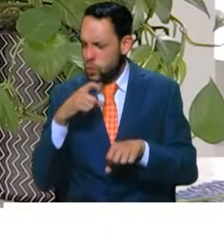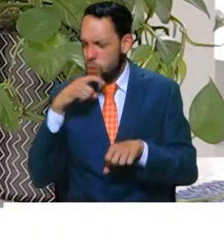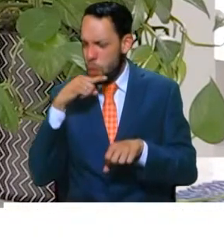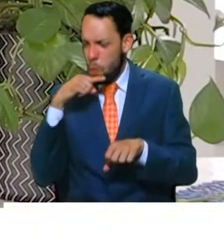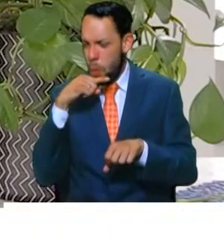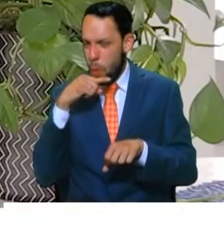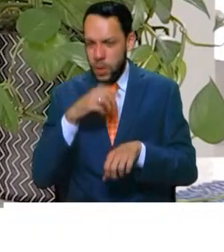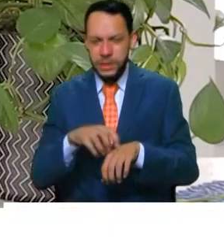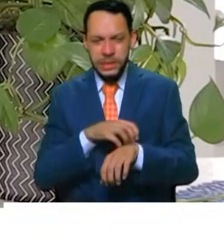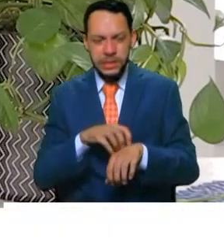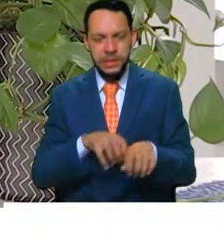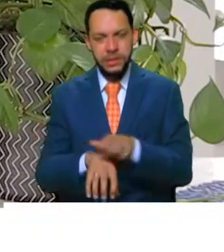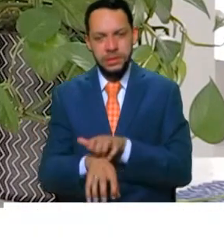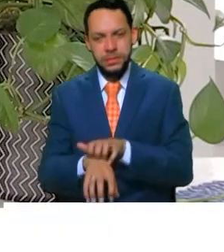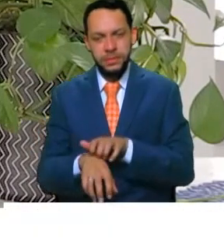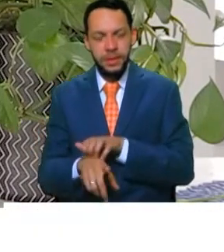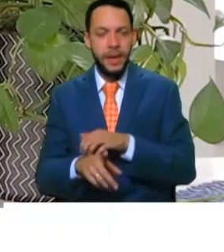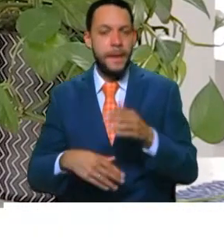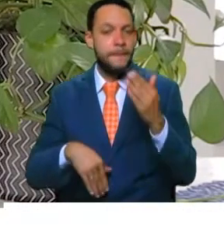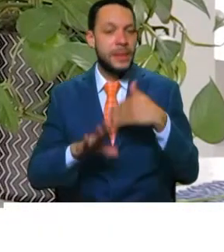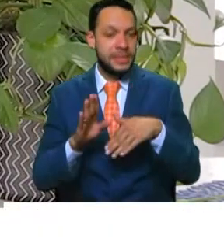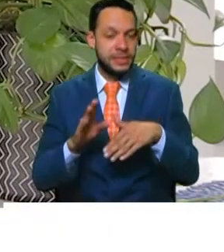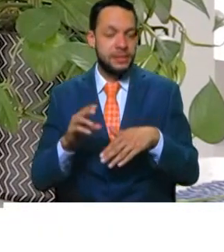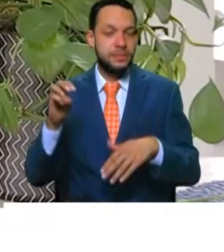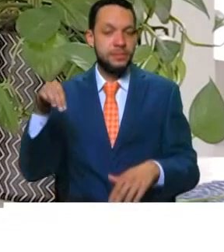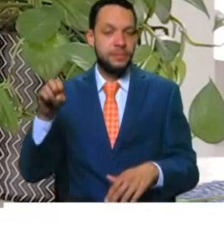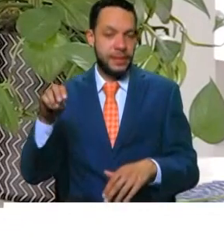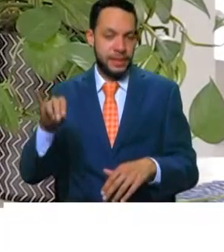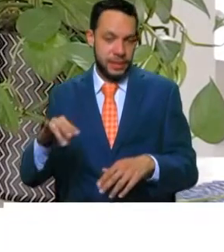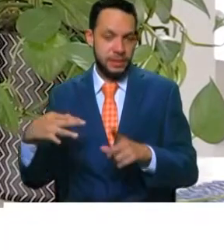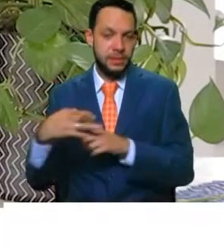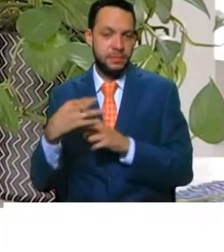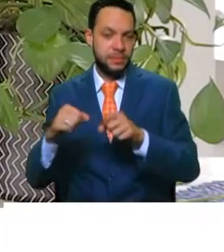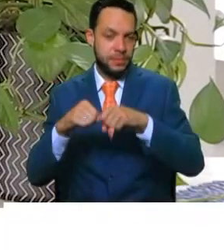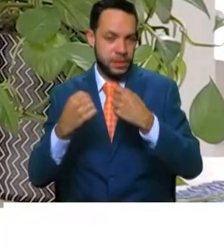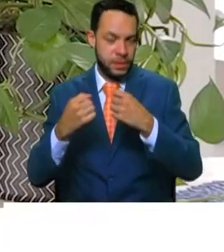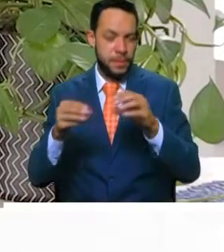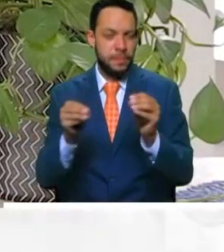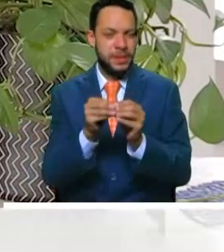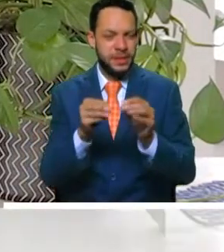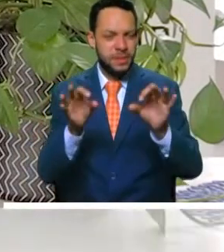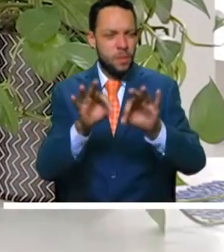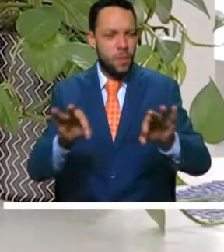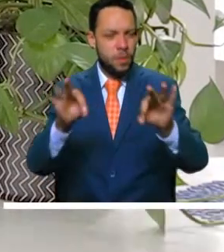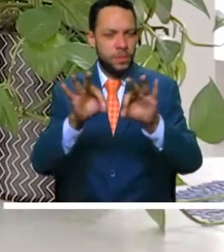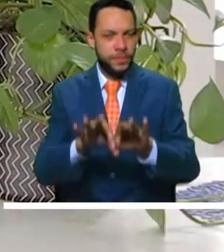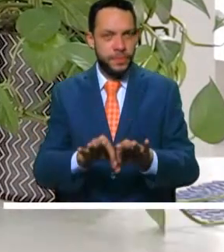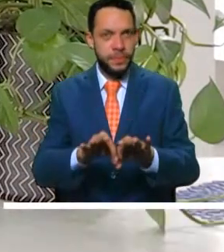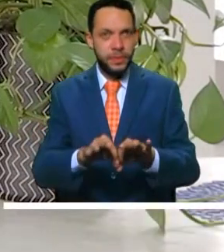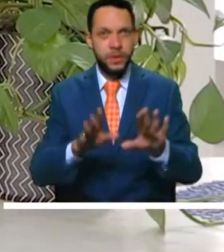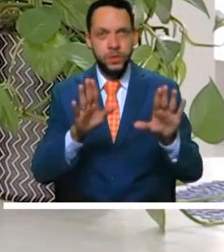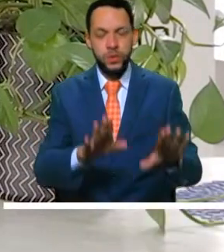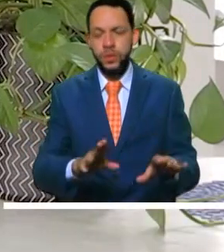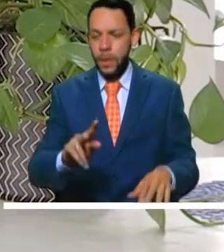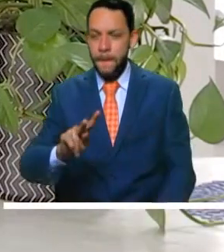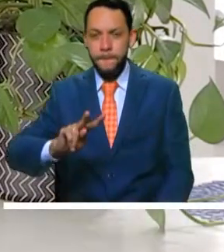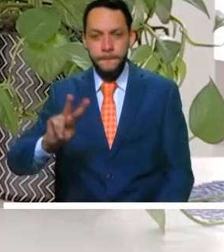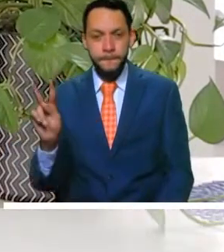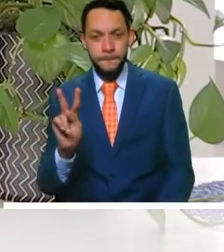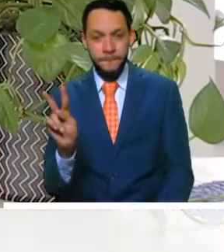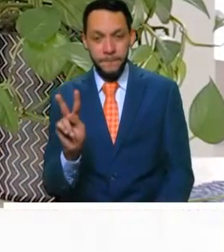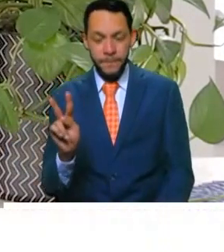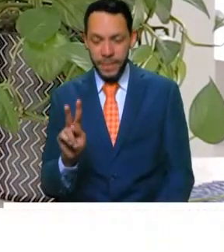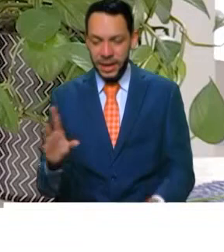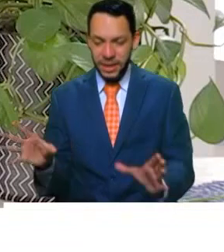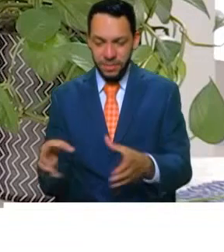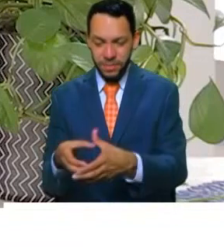sobre el cuerpo para llegar a una alergia. Hablando de alimentación, es importante y muy importante los verdes. Realmente una de las